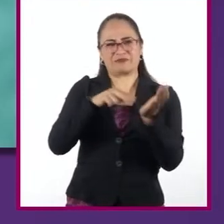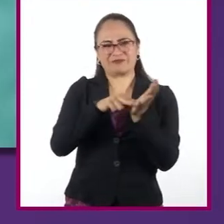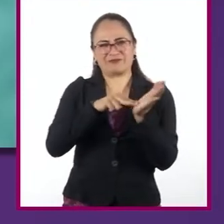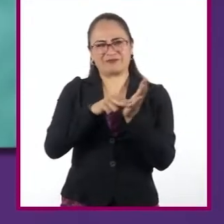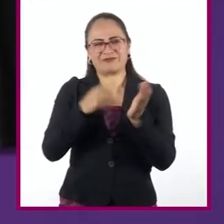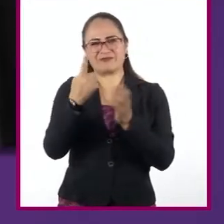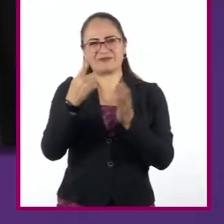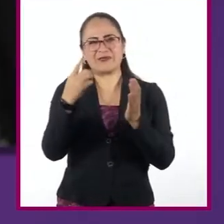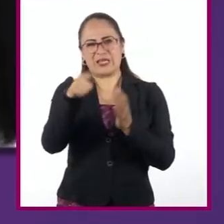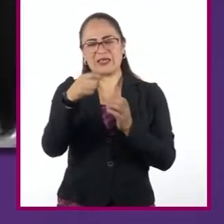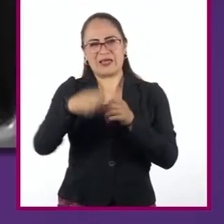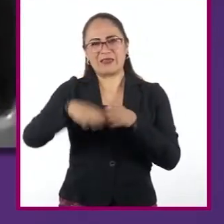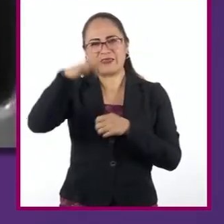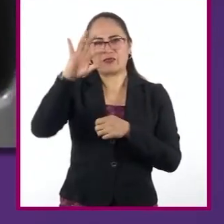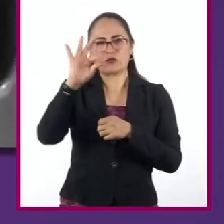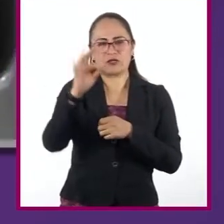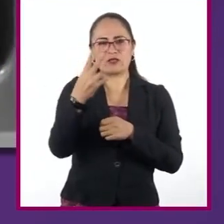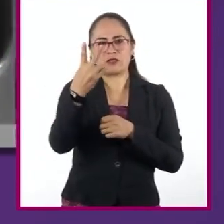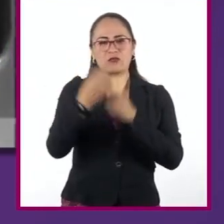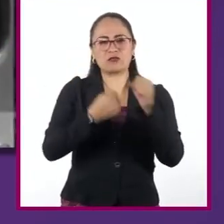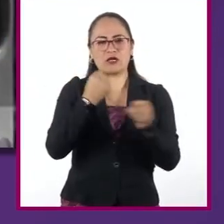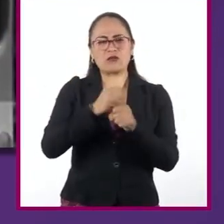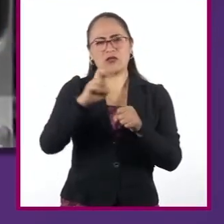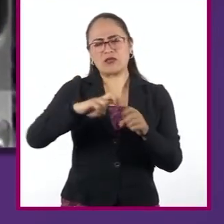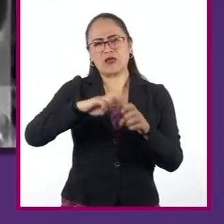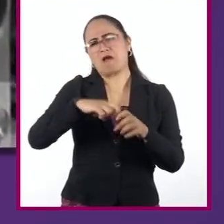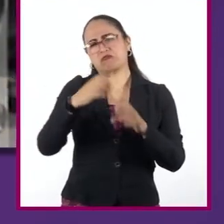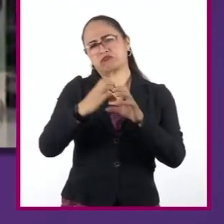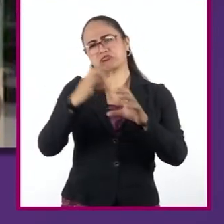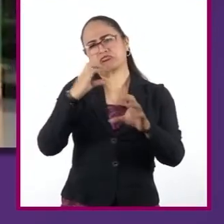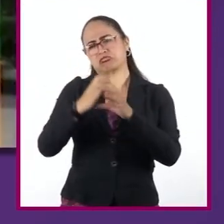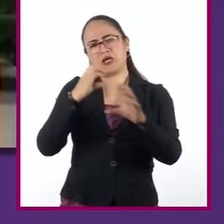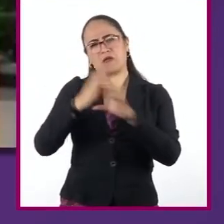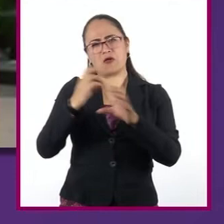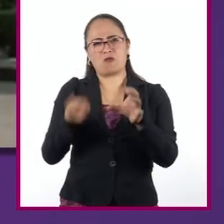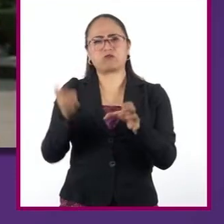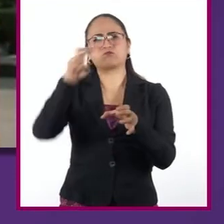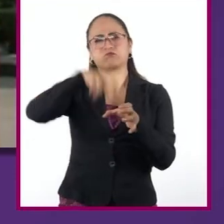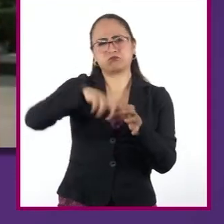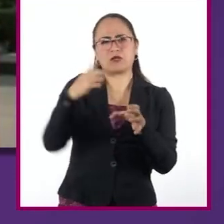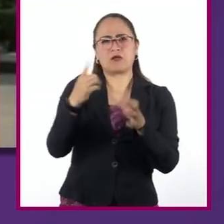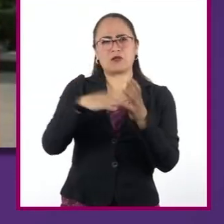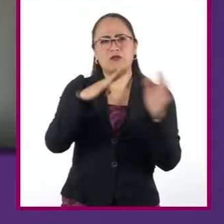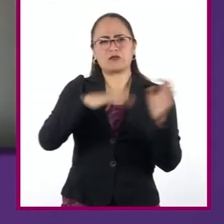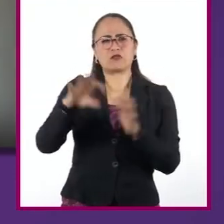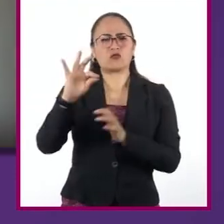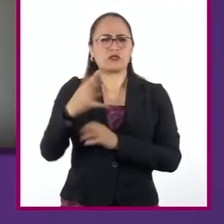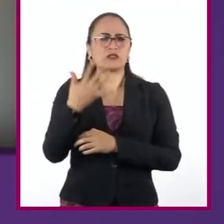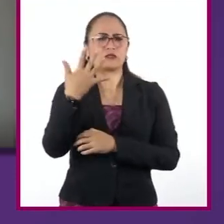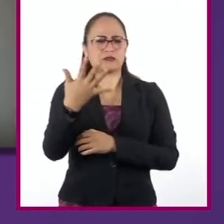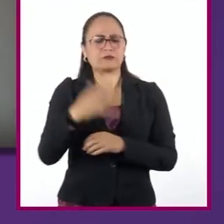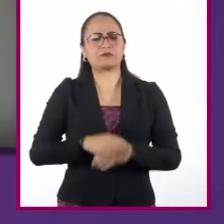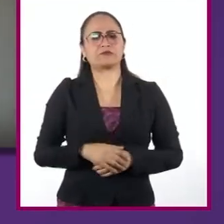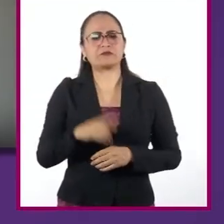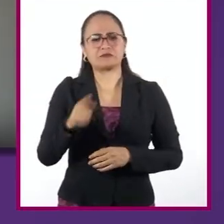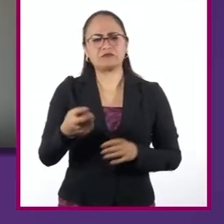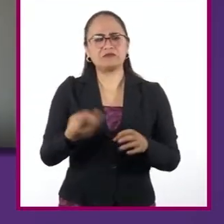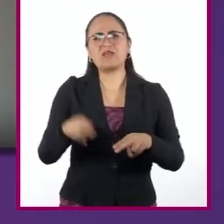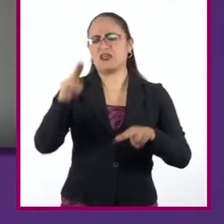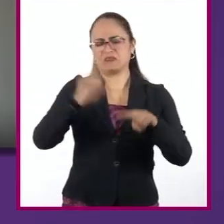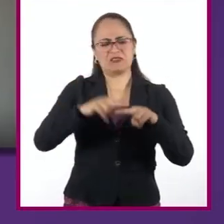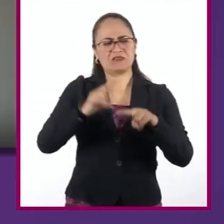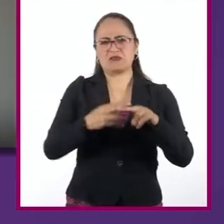42 años, tomó un transporte colectivo el 1 de diciembre de 1955 para regresar a su casa y se sentó en un